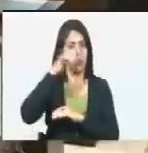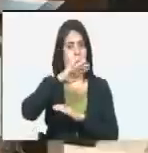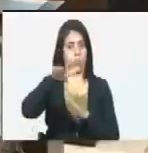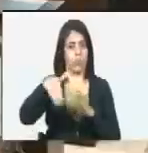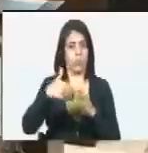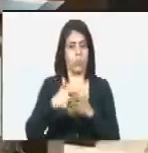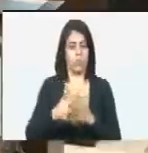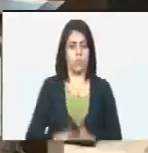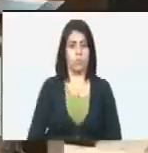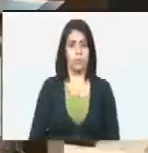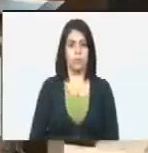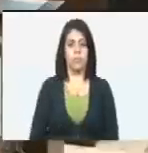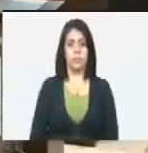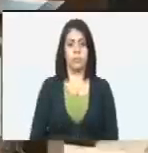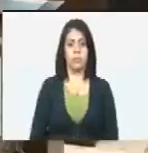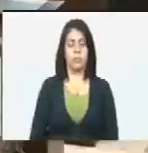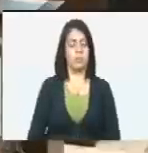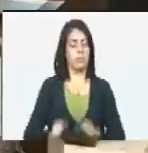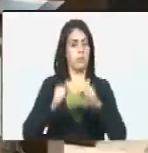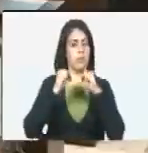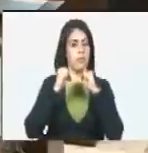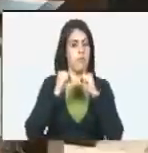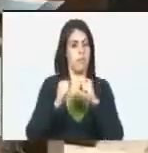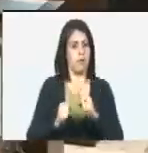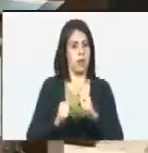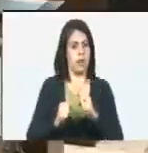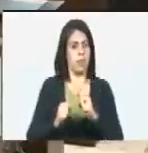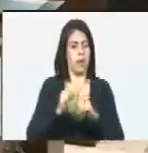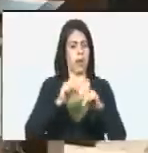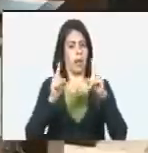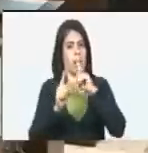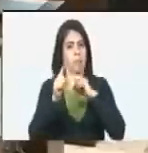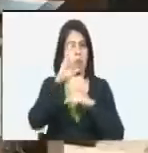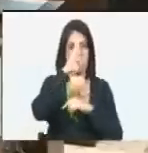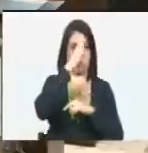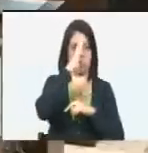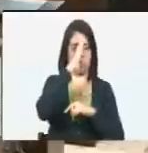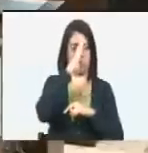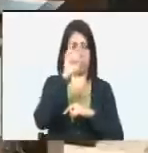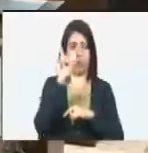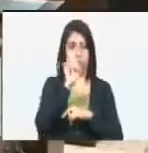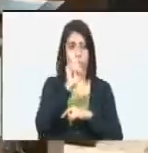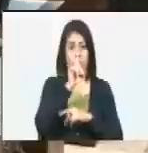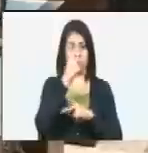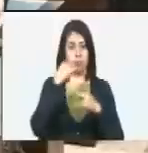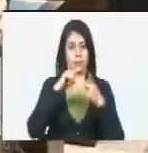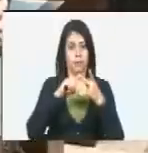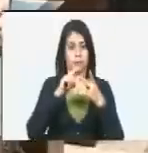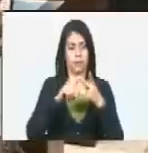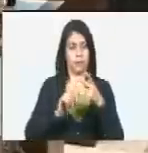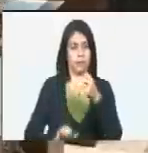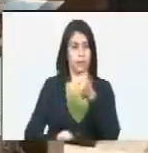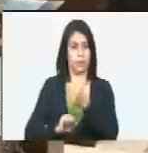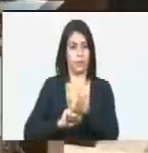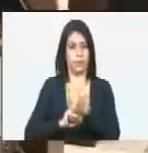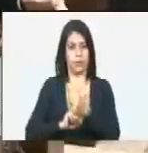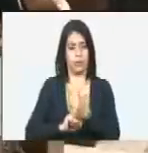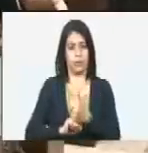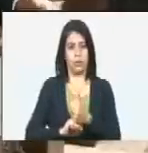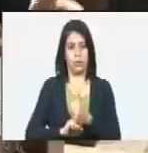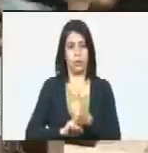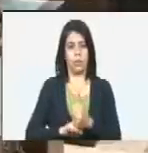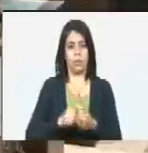Una posición firme e invariable. En segundo lugar, apoyar a